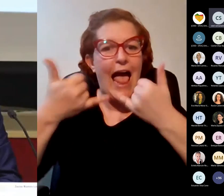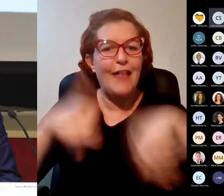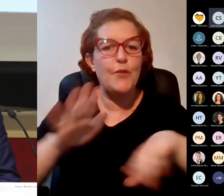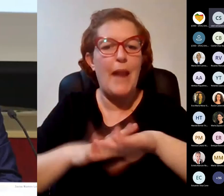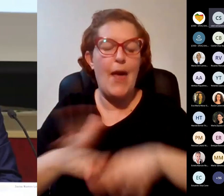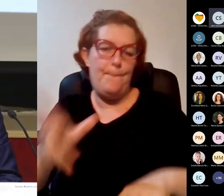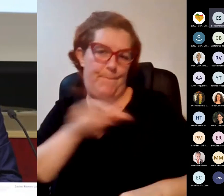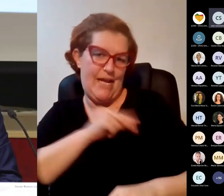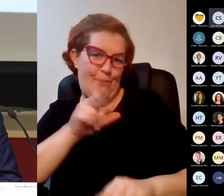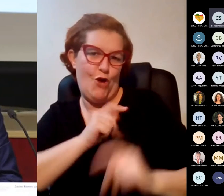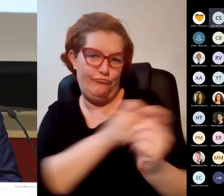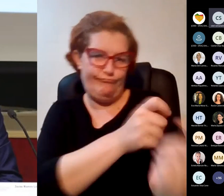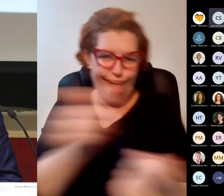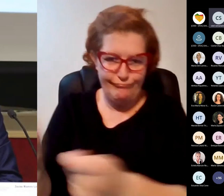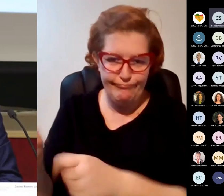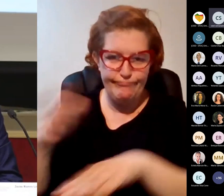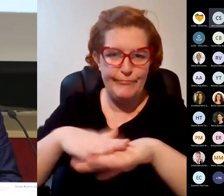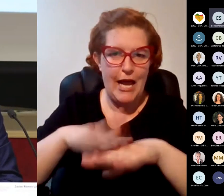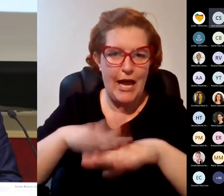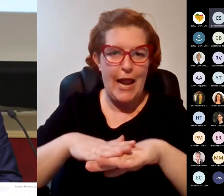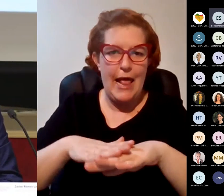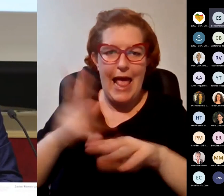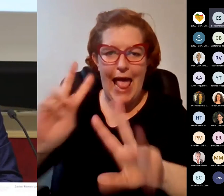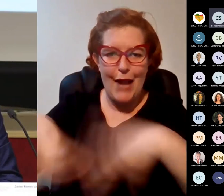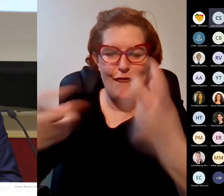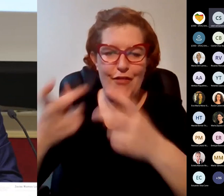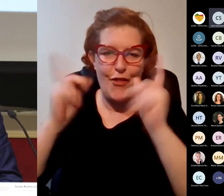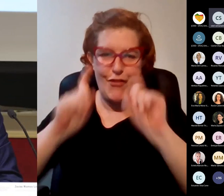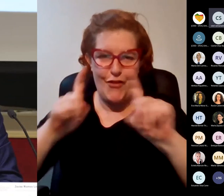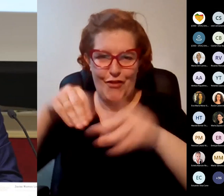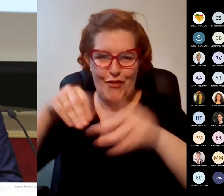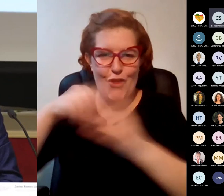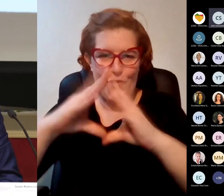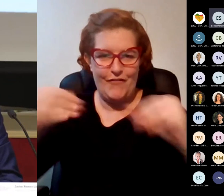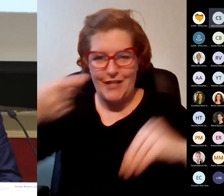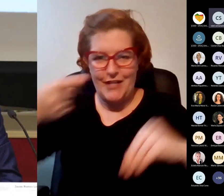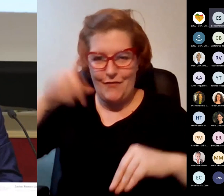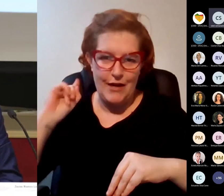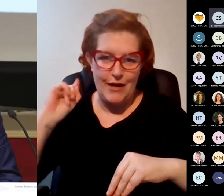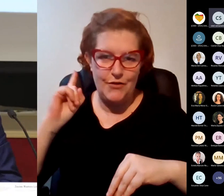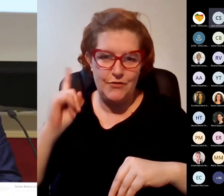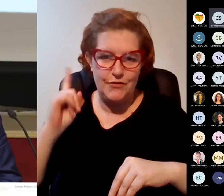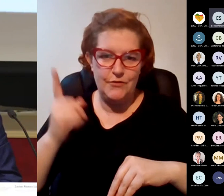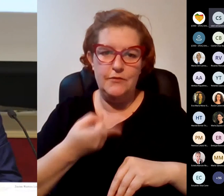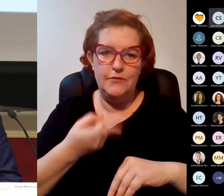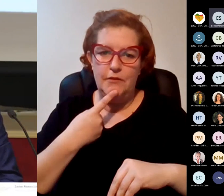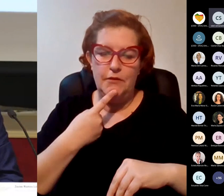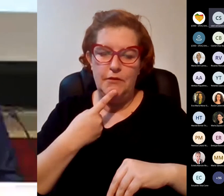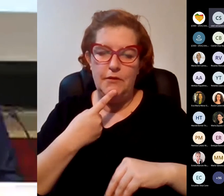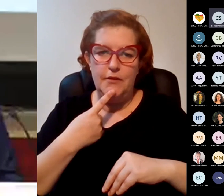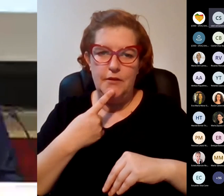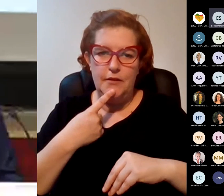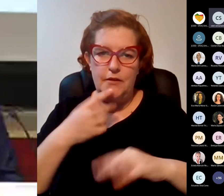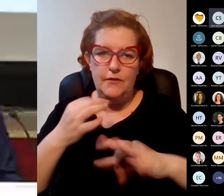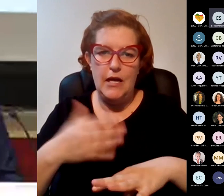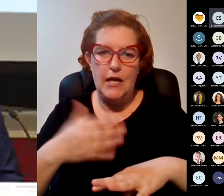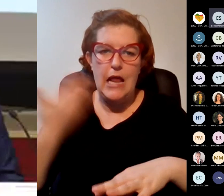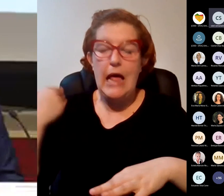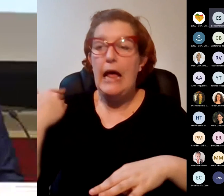de premios de de relación docente de la universidad de nuevo lo que decía hace un momento es